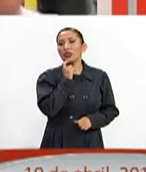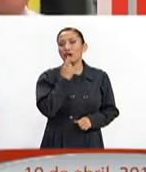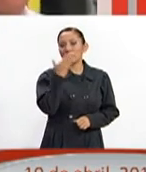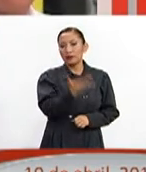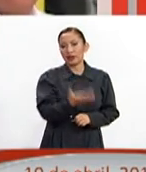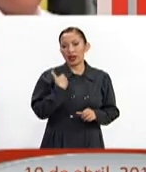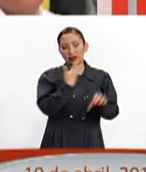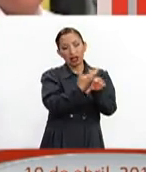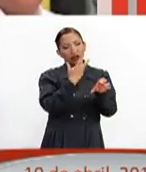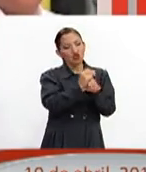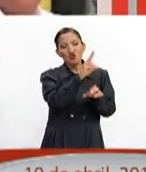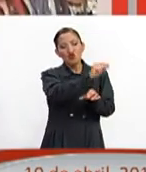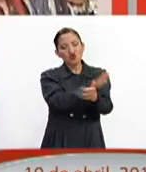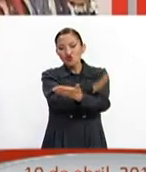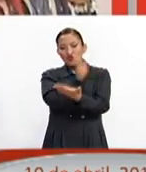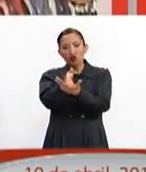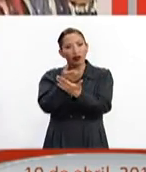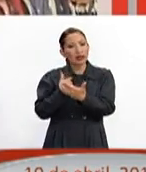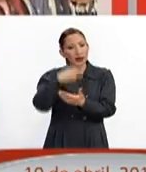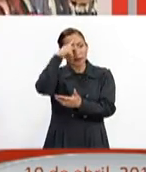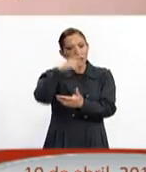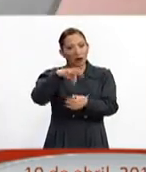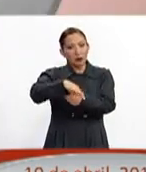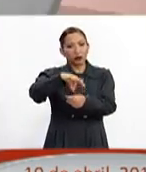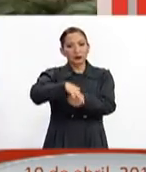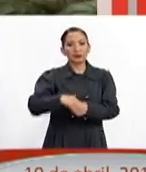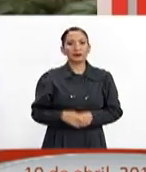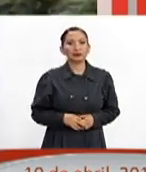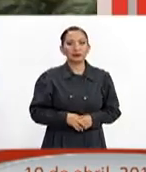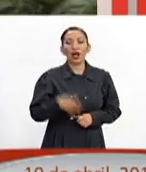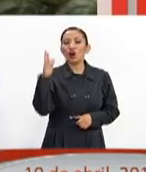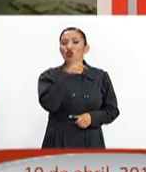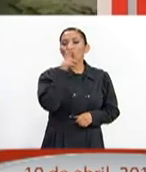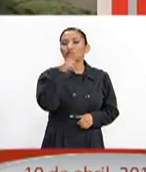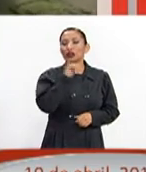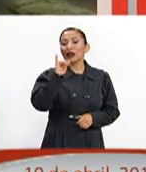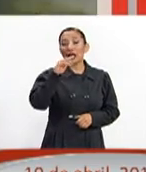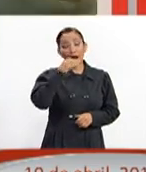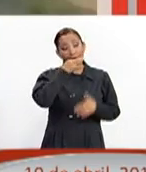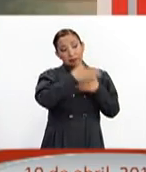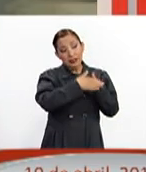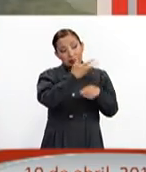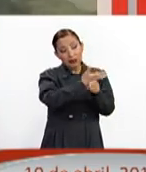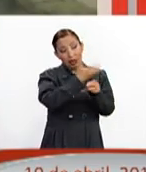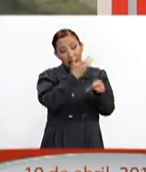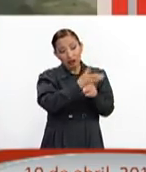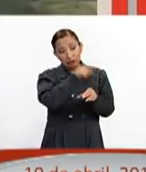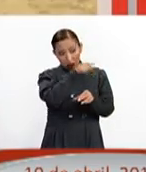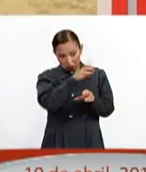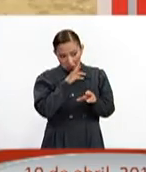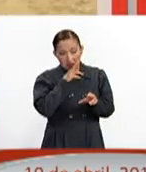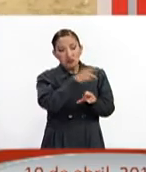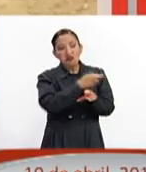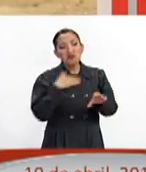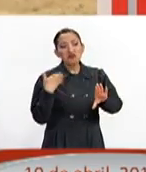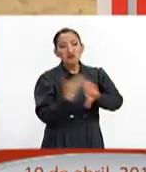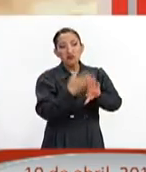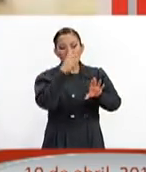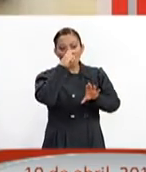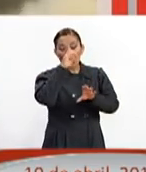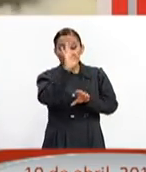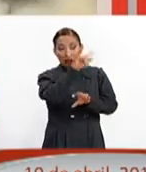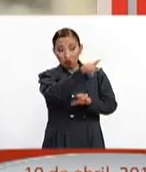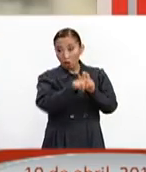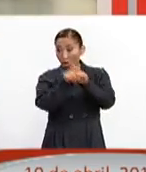pide a Estados Unidos no intervenir en la política mexicana. Rusia e Irán advierten a Estados Unidos que responderán con fuerza